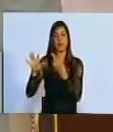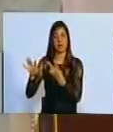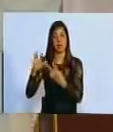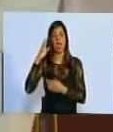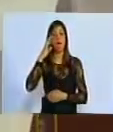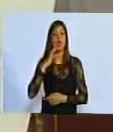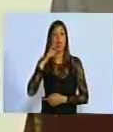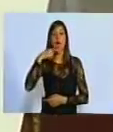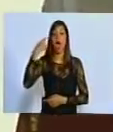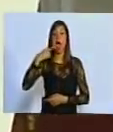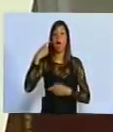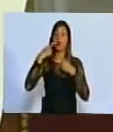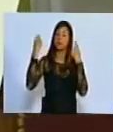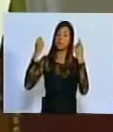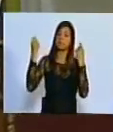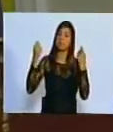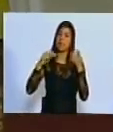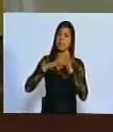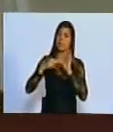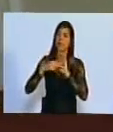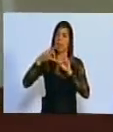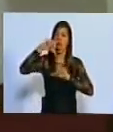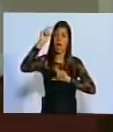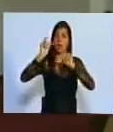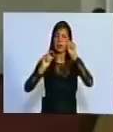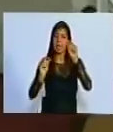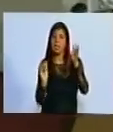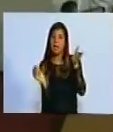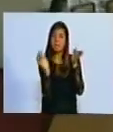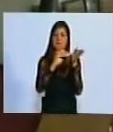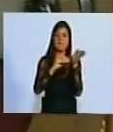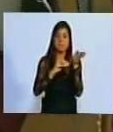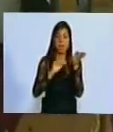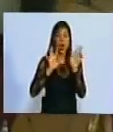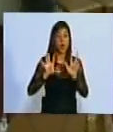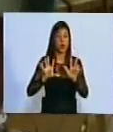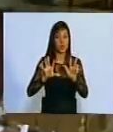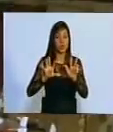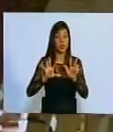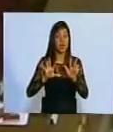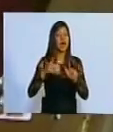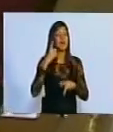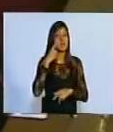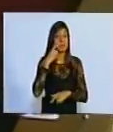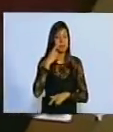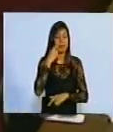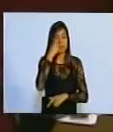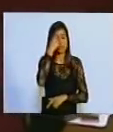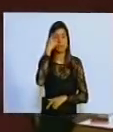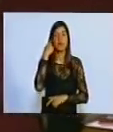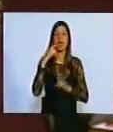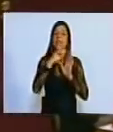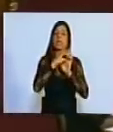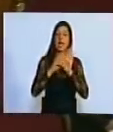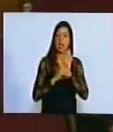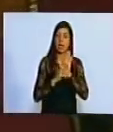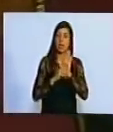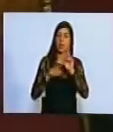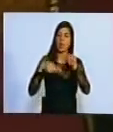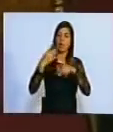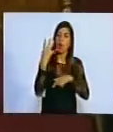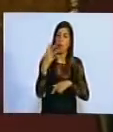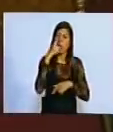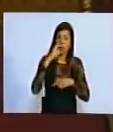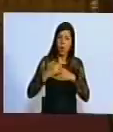decreto de la incorporación de la octava estrella. Pero no sé si se dieron cuenta que él dijo que ese decreto fue derogado 4 años